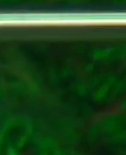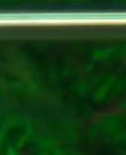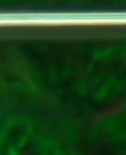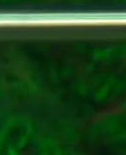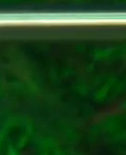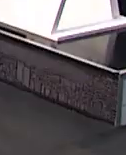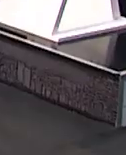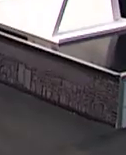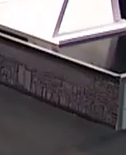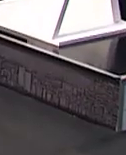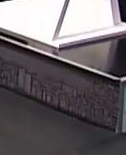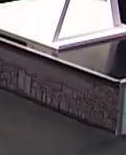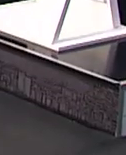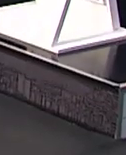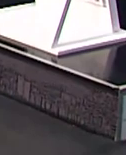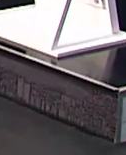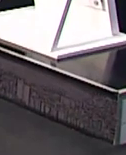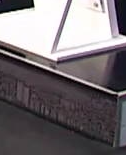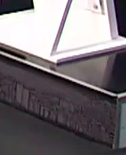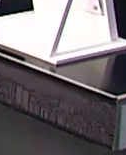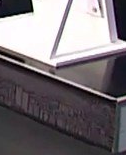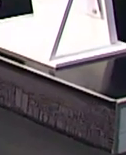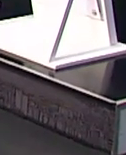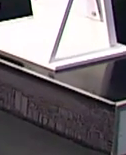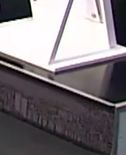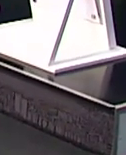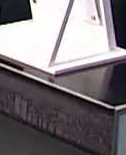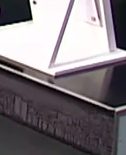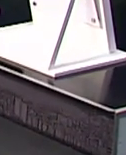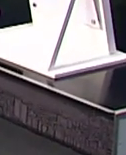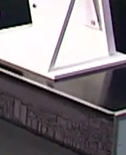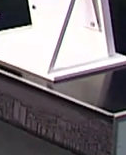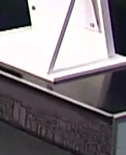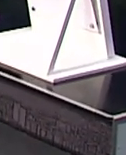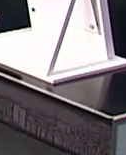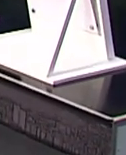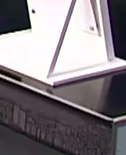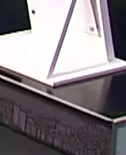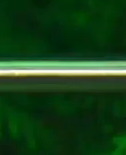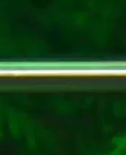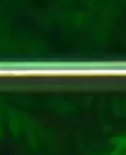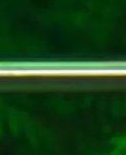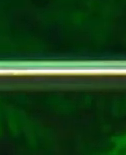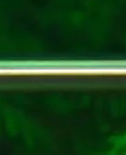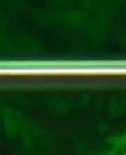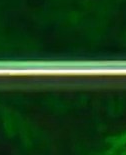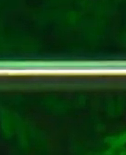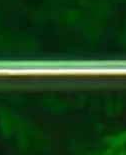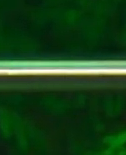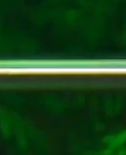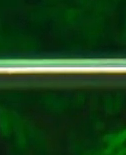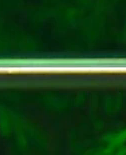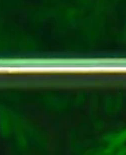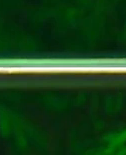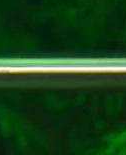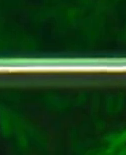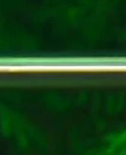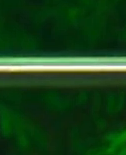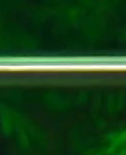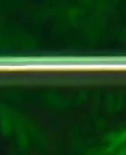esa división, Fernando? Se dividieron por razones periodísticas y además por la cantidad de candidatos en dos grupos. El